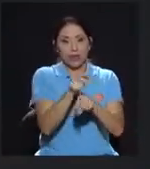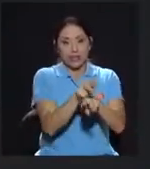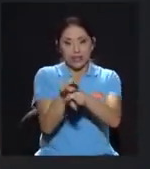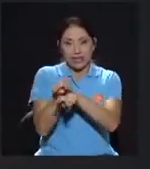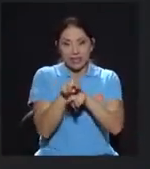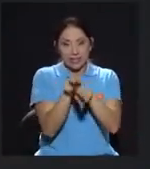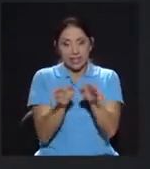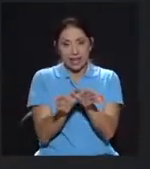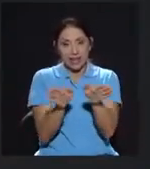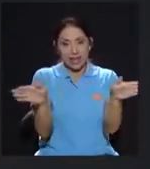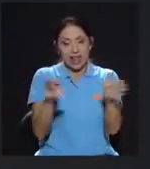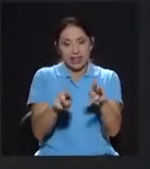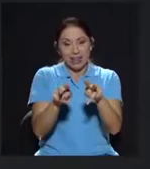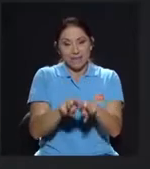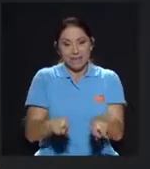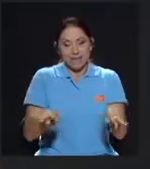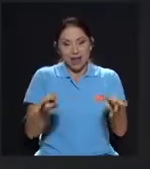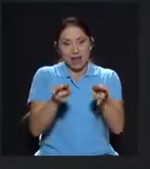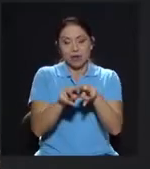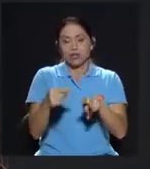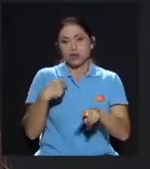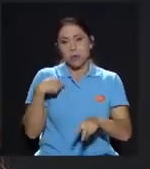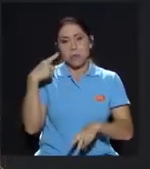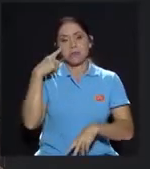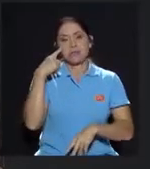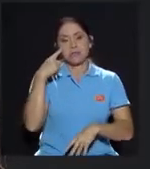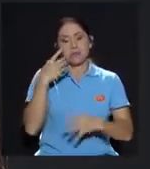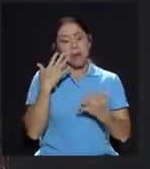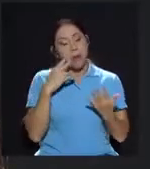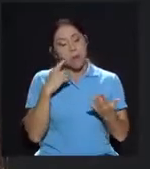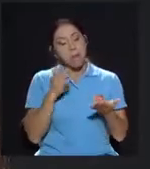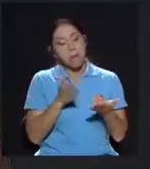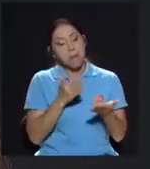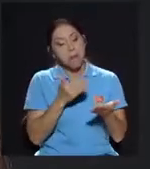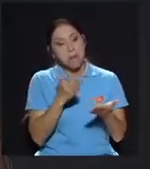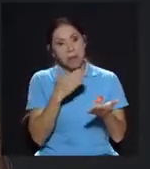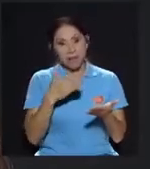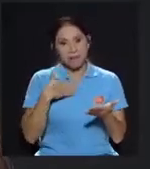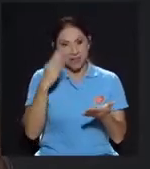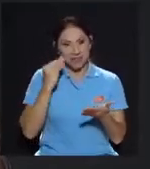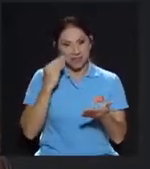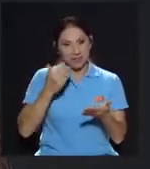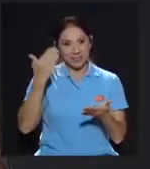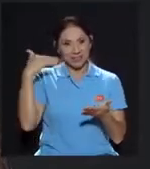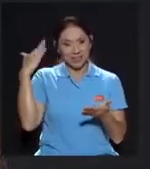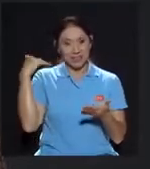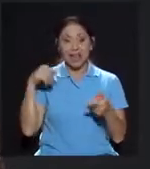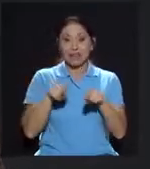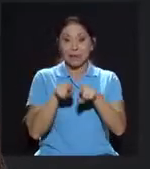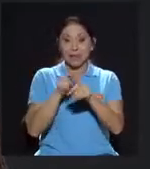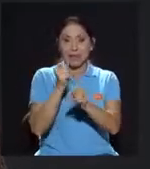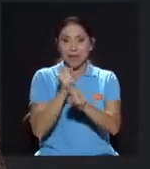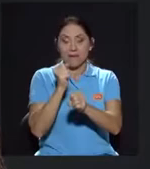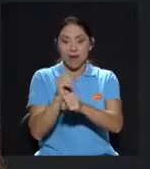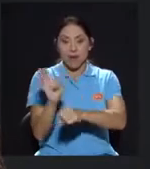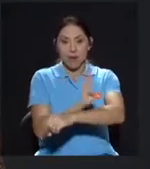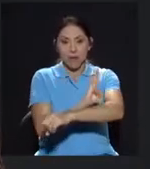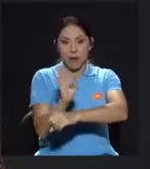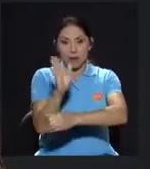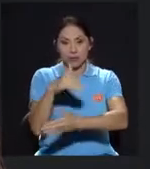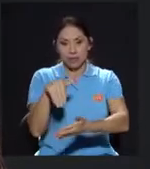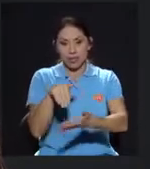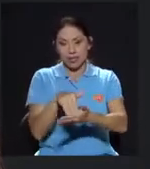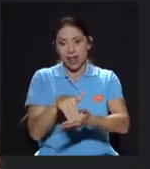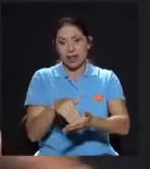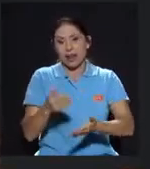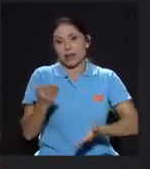revise mis atestados vi mi valoraré valore mucho mi trabajo en el banco central uno podría decir